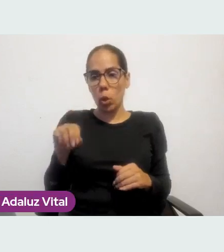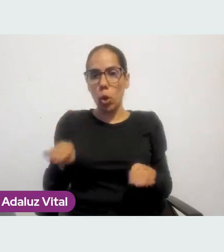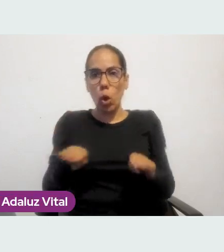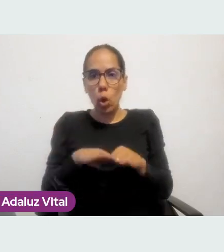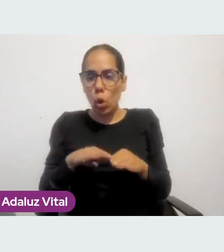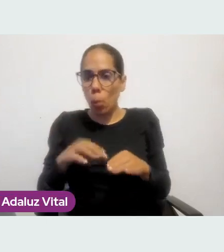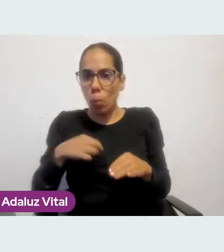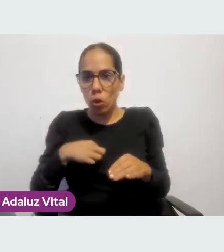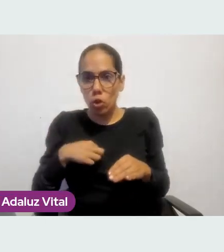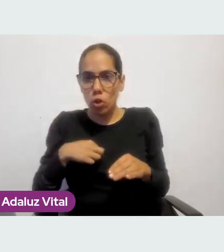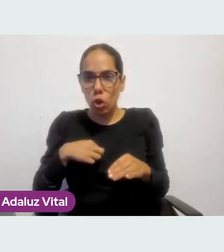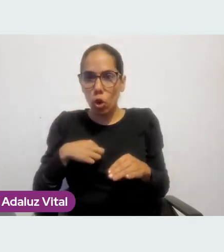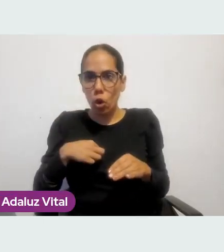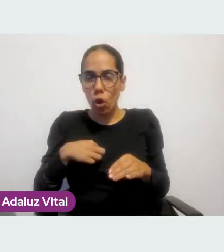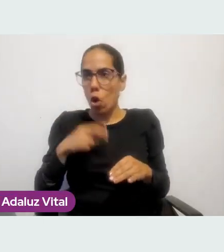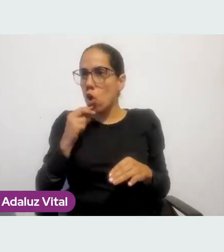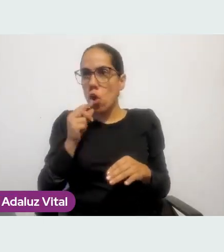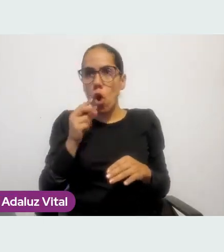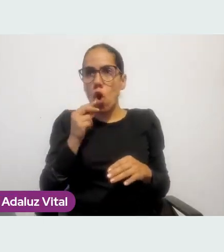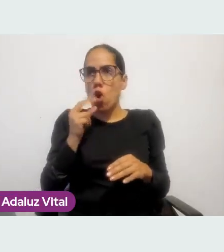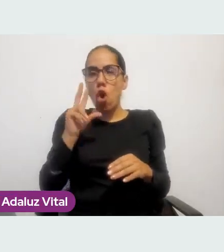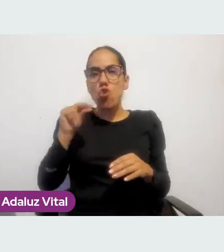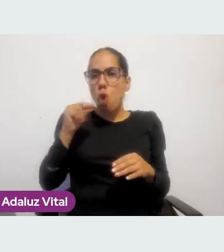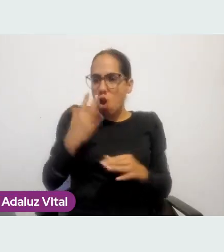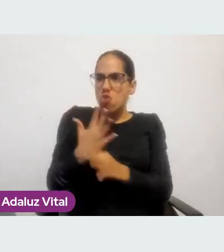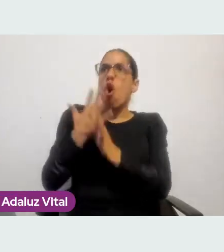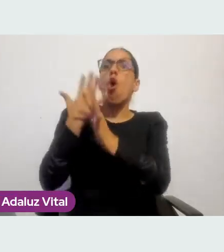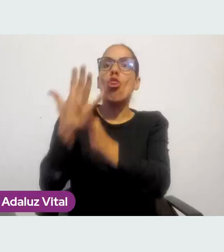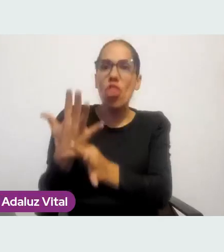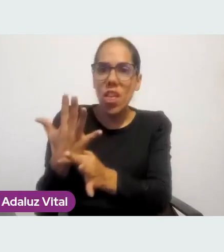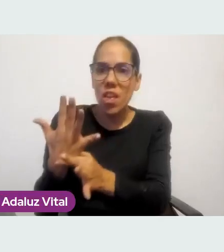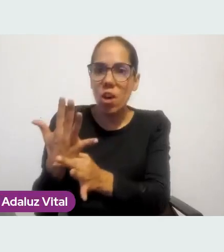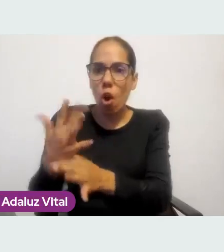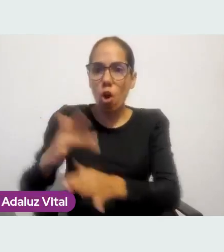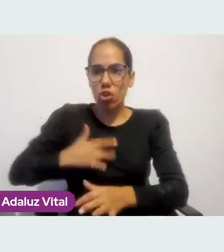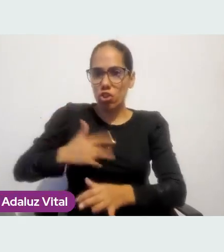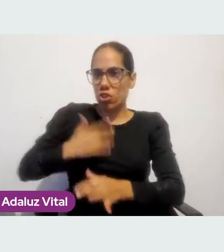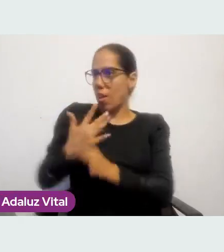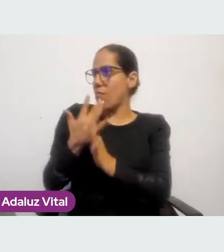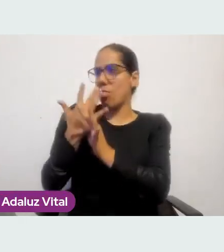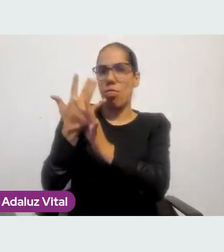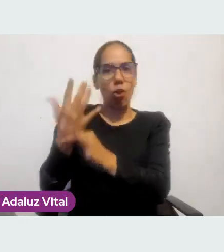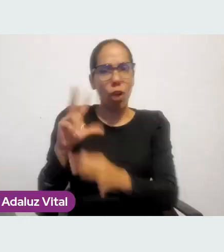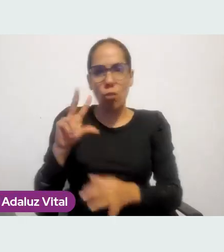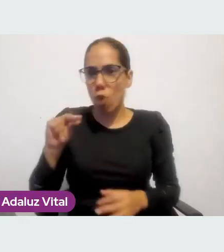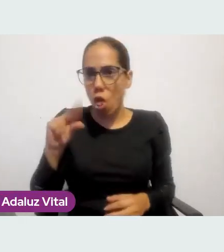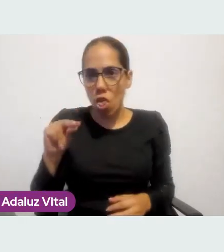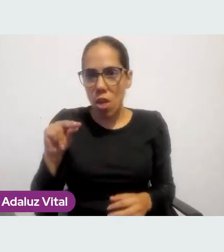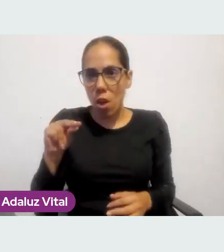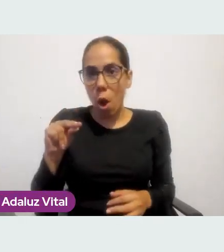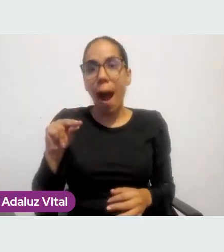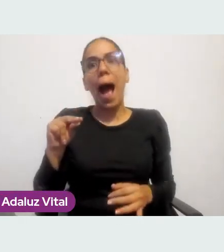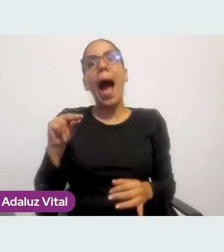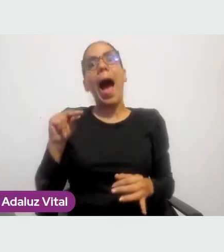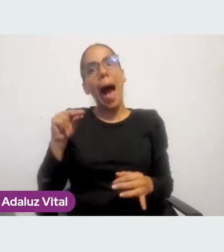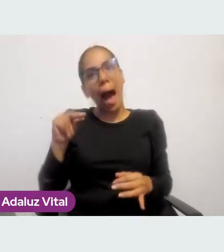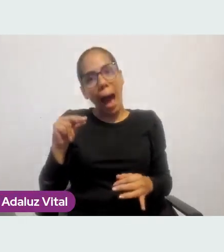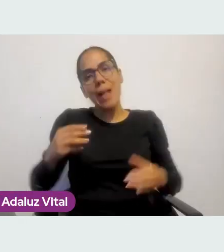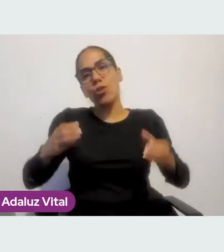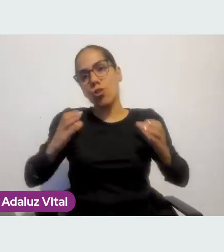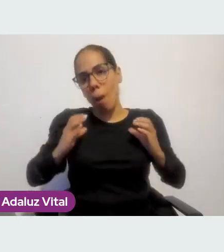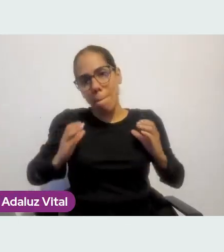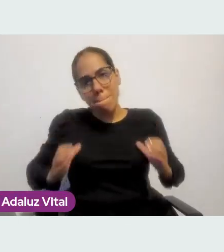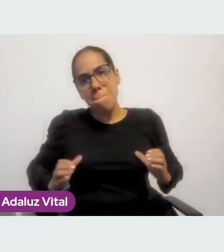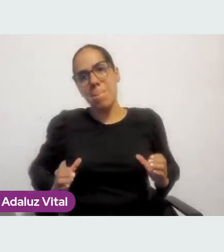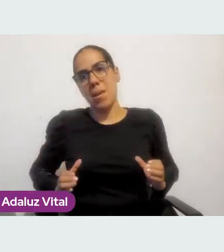no puedo transmitir o que yo no puedo hablar o que yo no puedo decir, lo voy a traducir en un